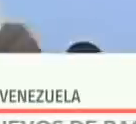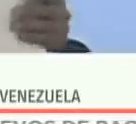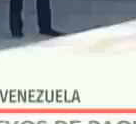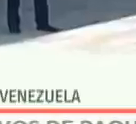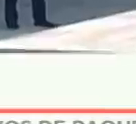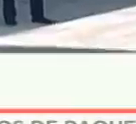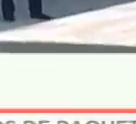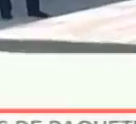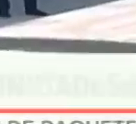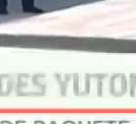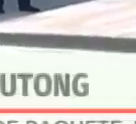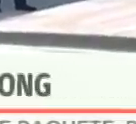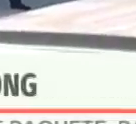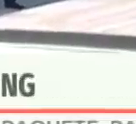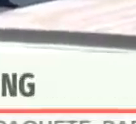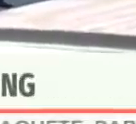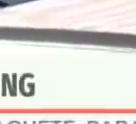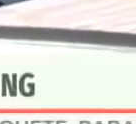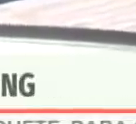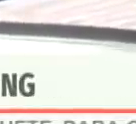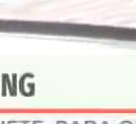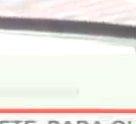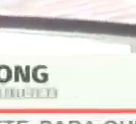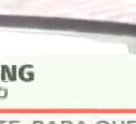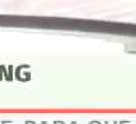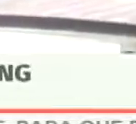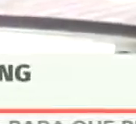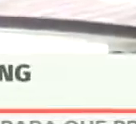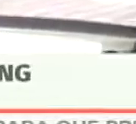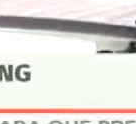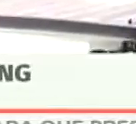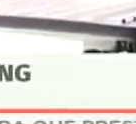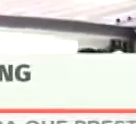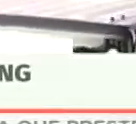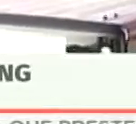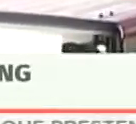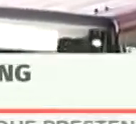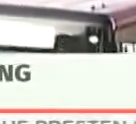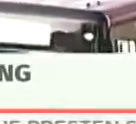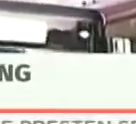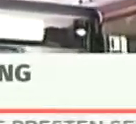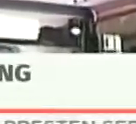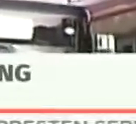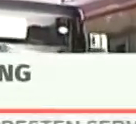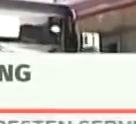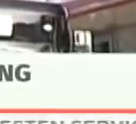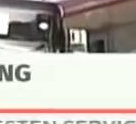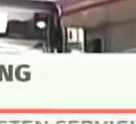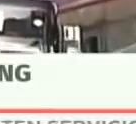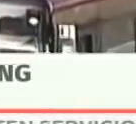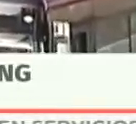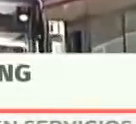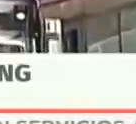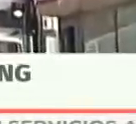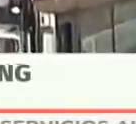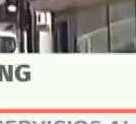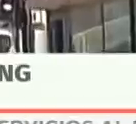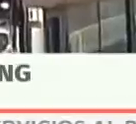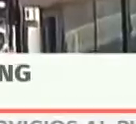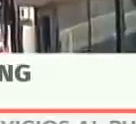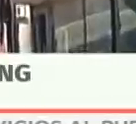bloqueos, con las arremetidas, con los sabotajes que nos tienen desde el exterior, desde el imperialismo. Aquí está un gobierno